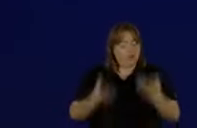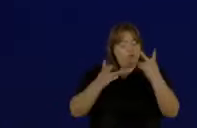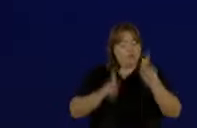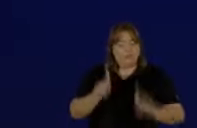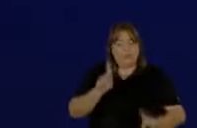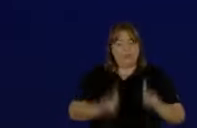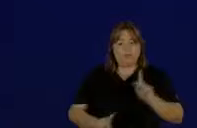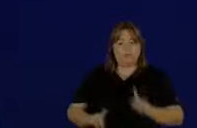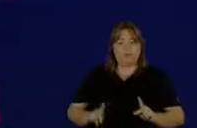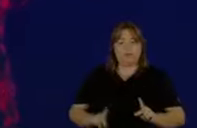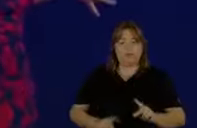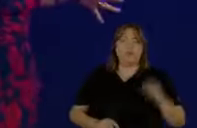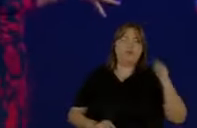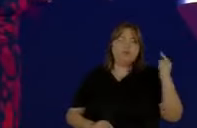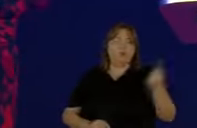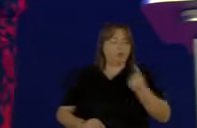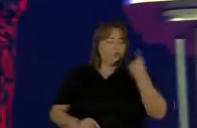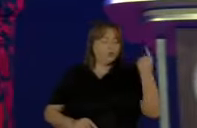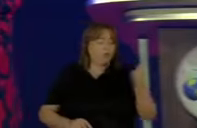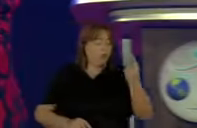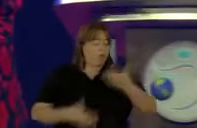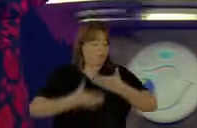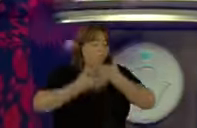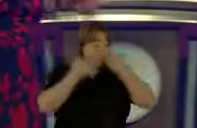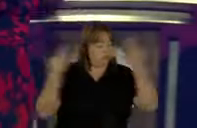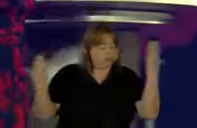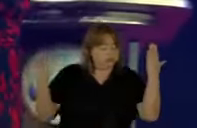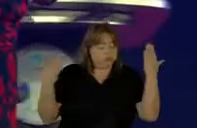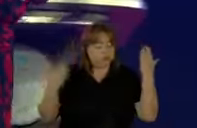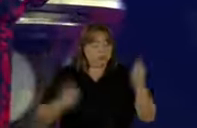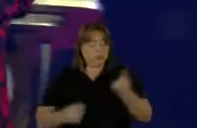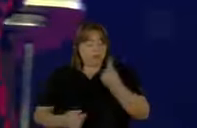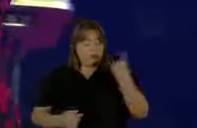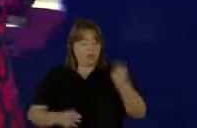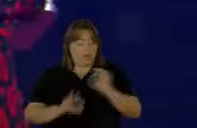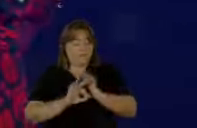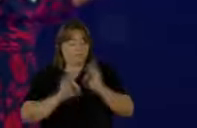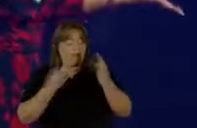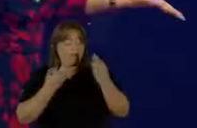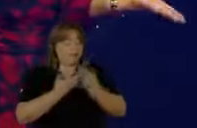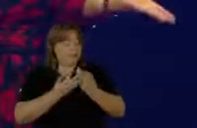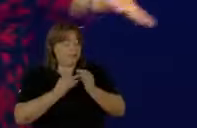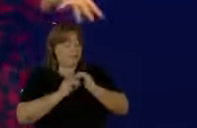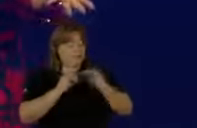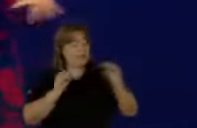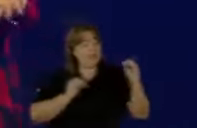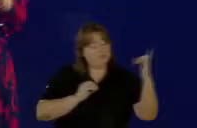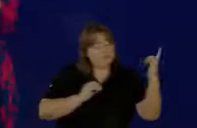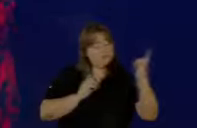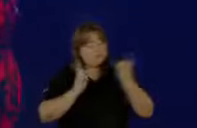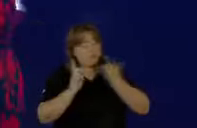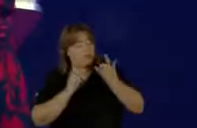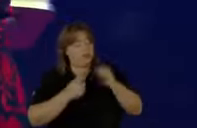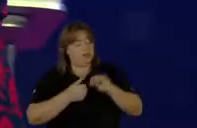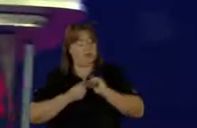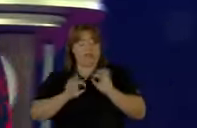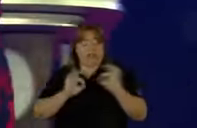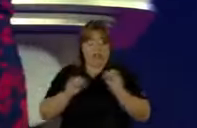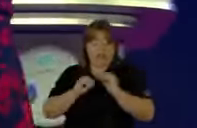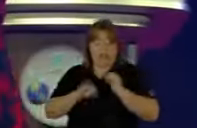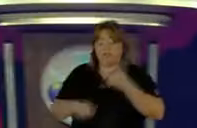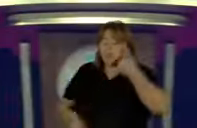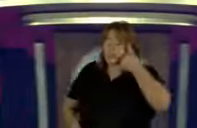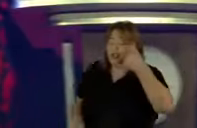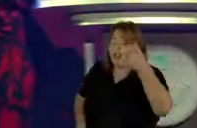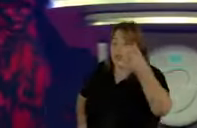casa completamente sin familia, sin nadie, a nadie que responder, a nadie que llamar en caso de emergencia, que saben